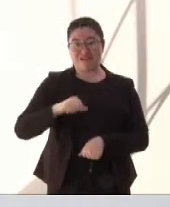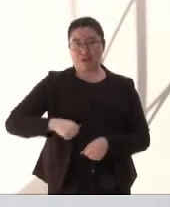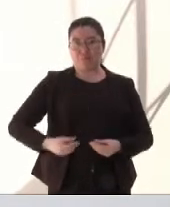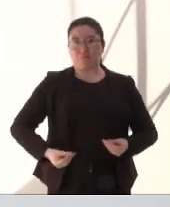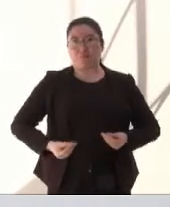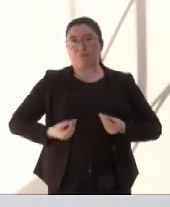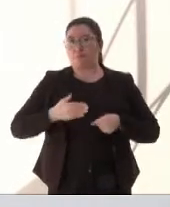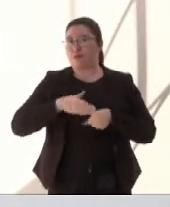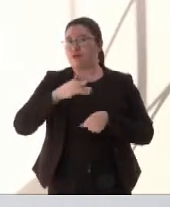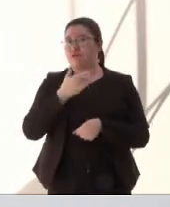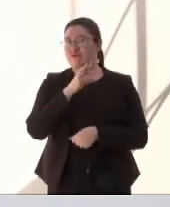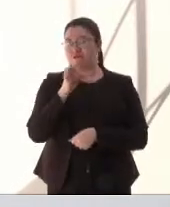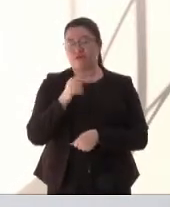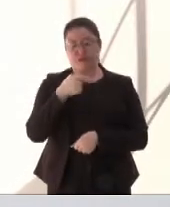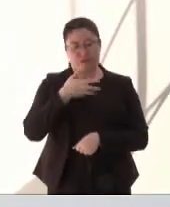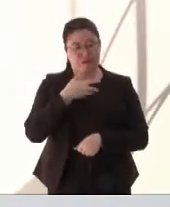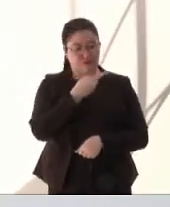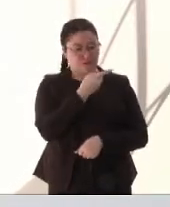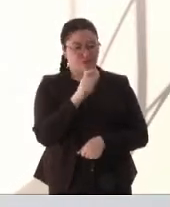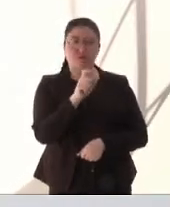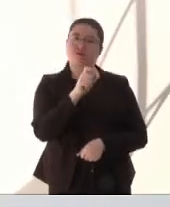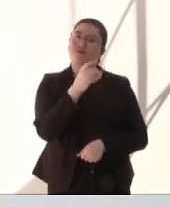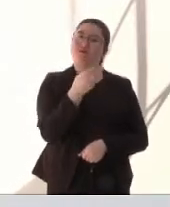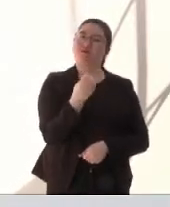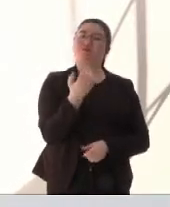Aquí hay